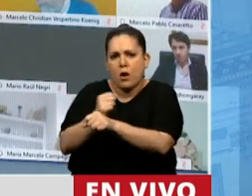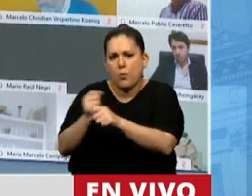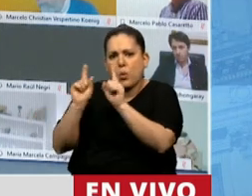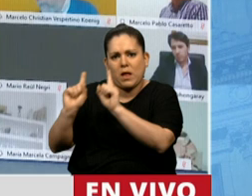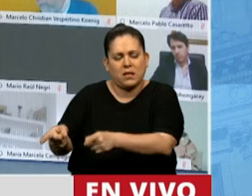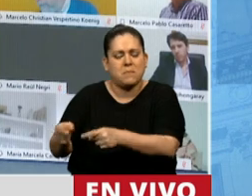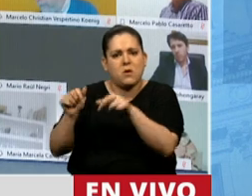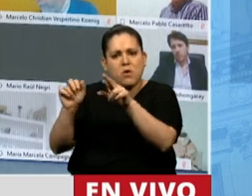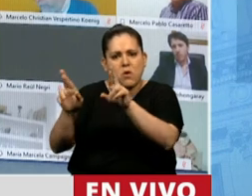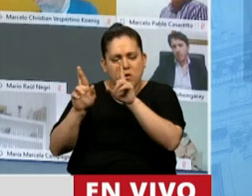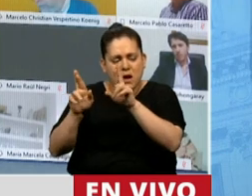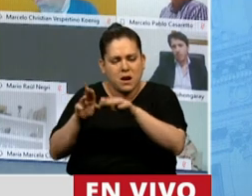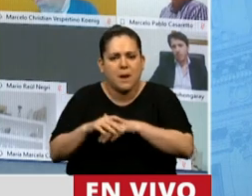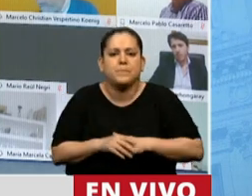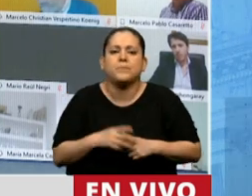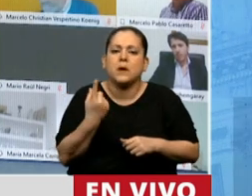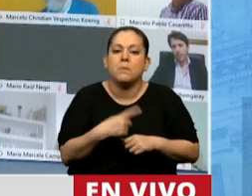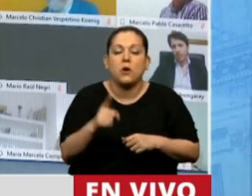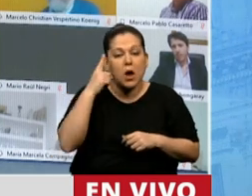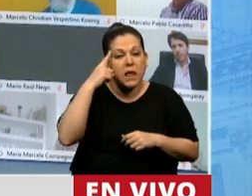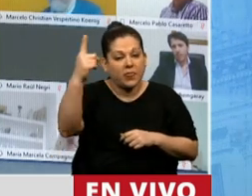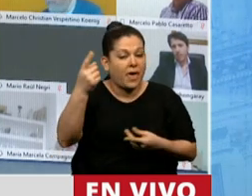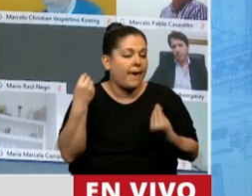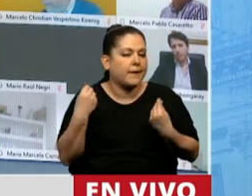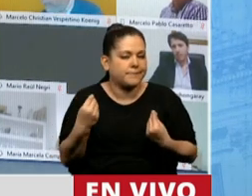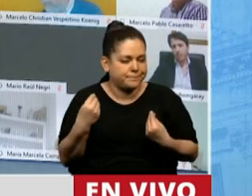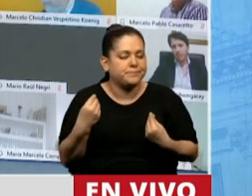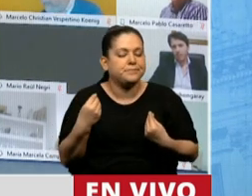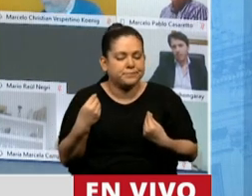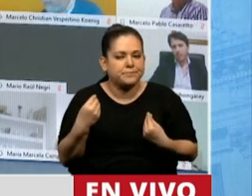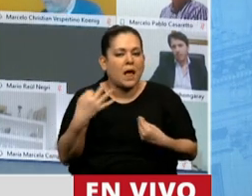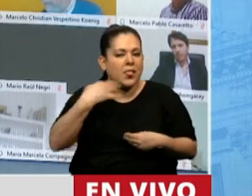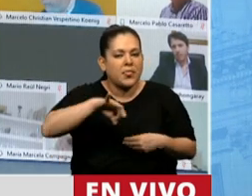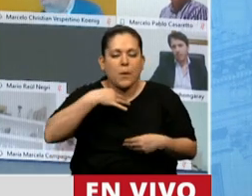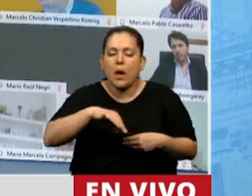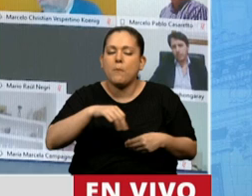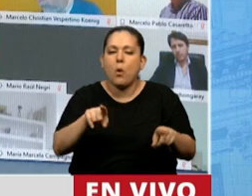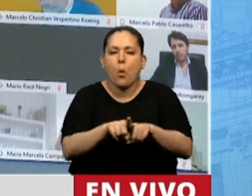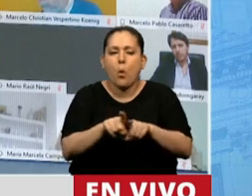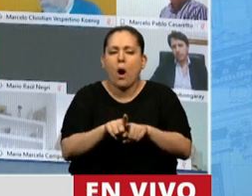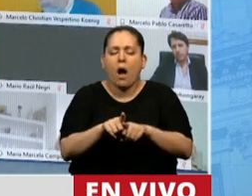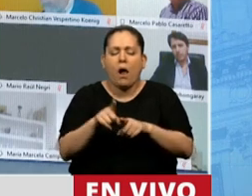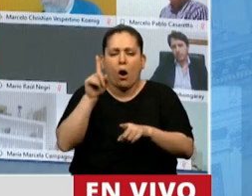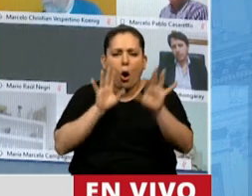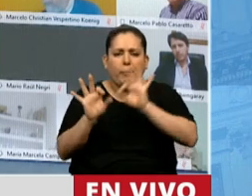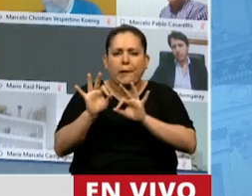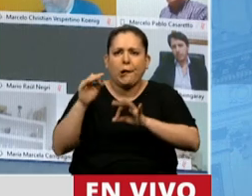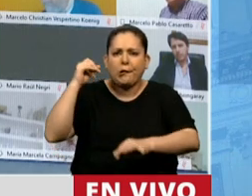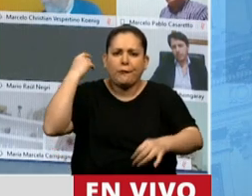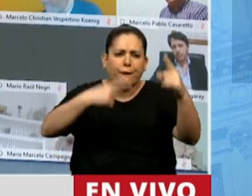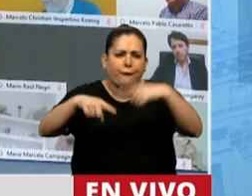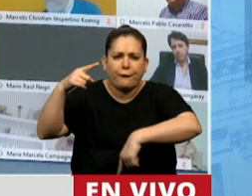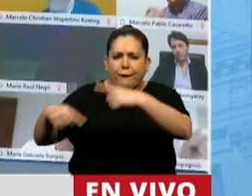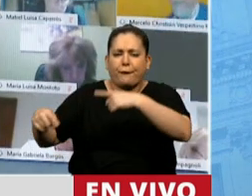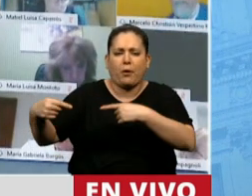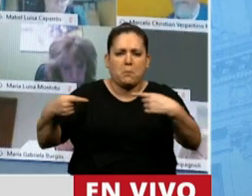eh la idea tiene que ser efectivamente la de Eliminar esta dicotomía Si no vamos a estar